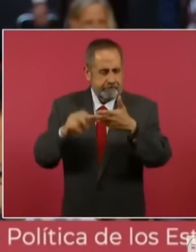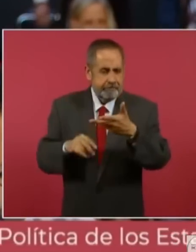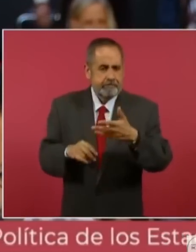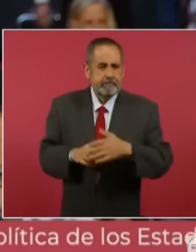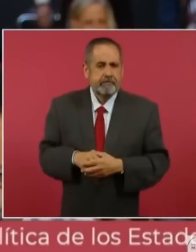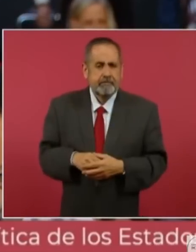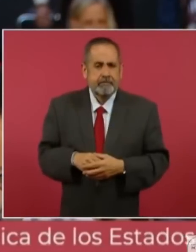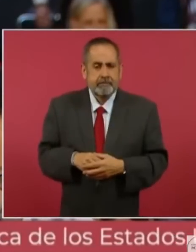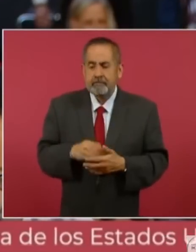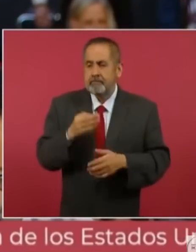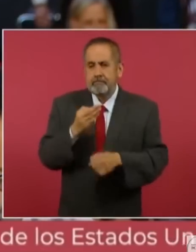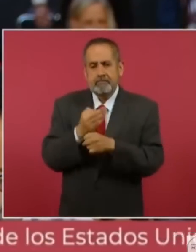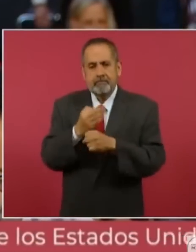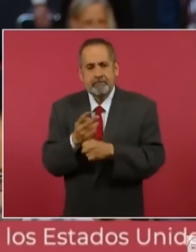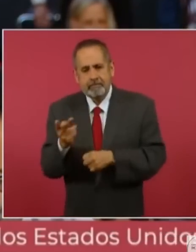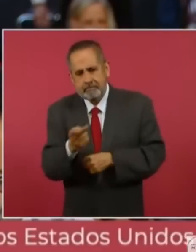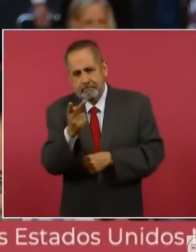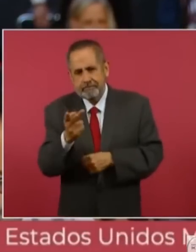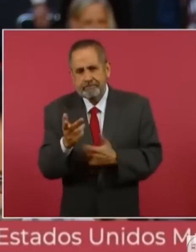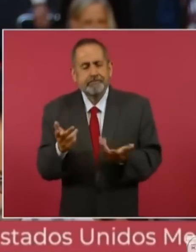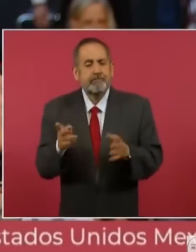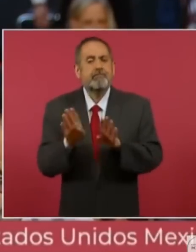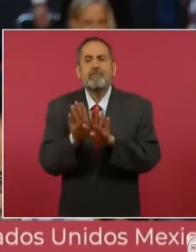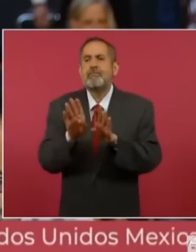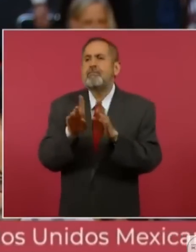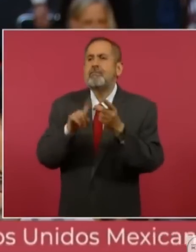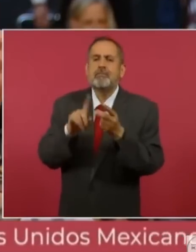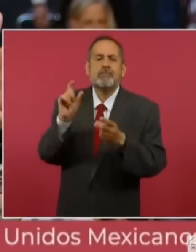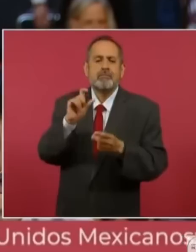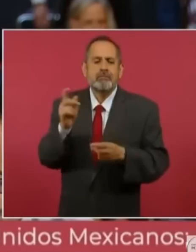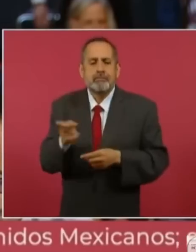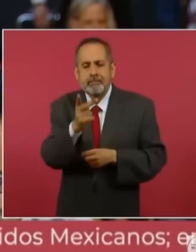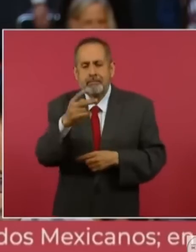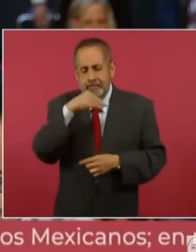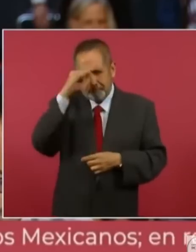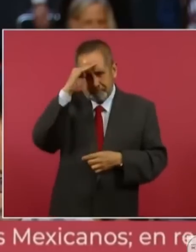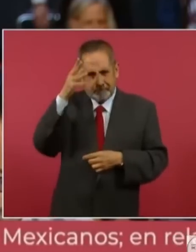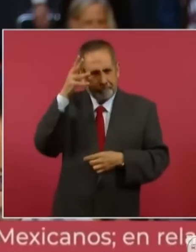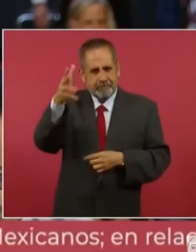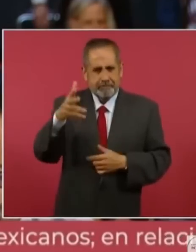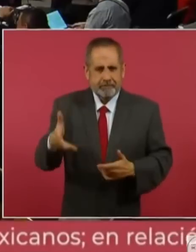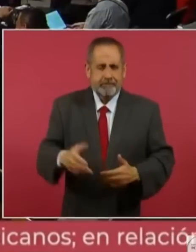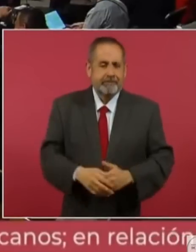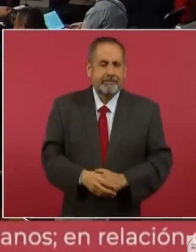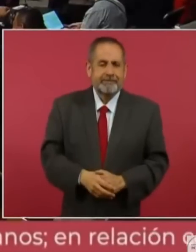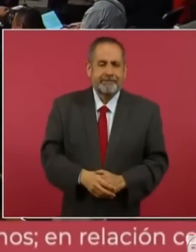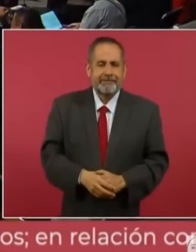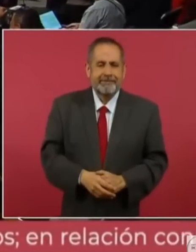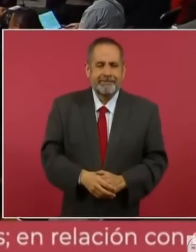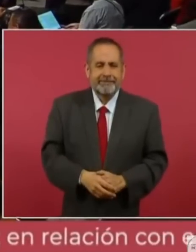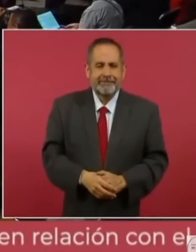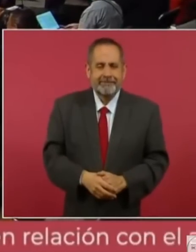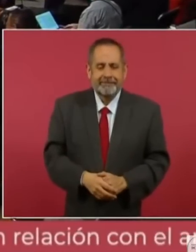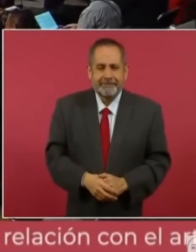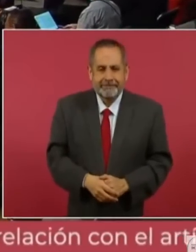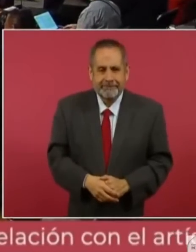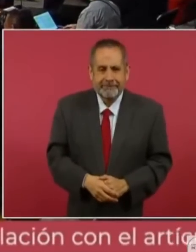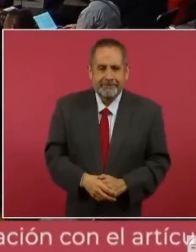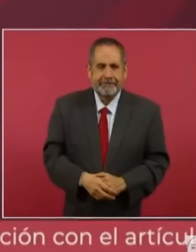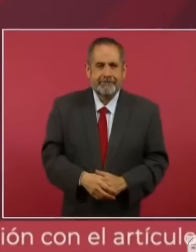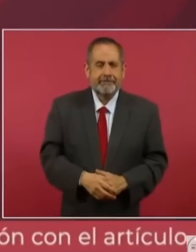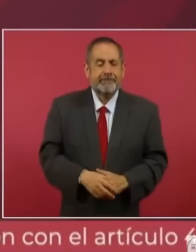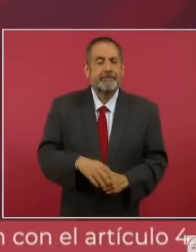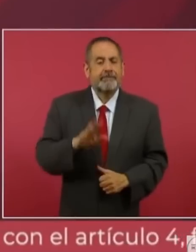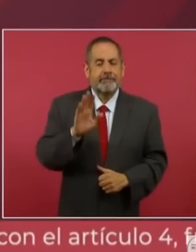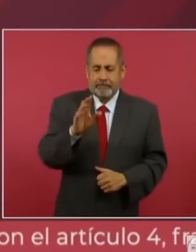pero si no se lo pregunta a uno aquí, ¿dónde, cuándo? ¿Qué piensa de esto? Bueno, evidentemente yo tengo una